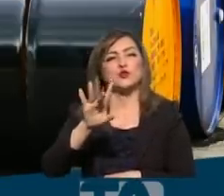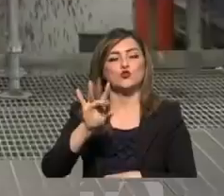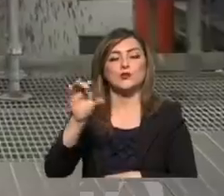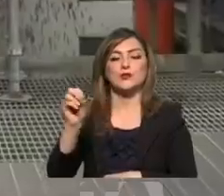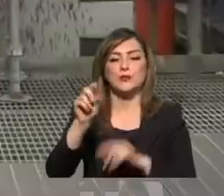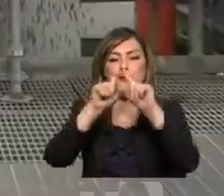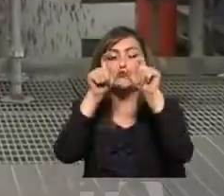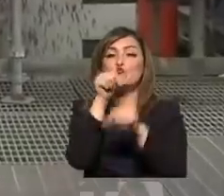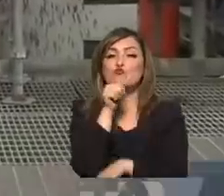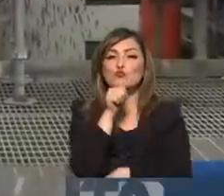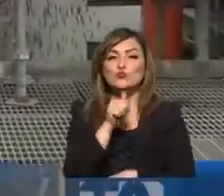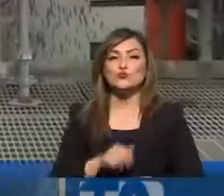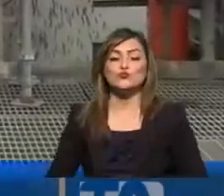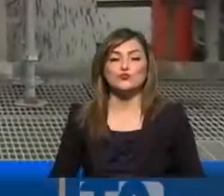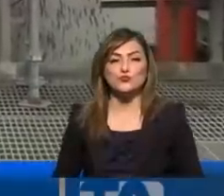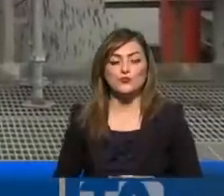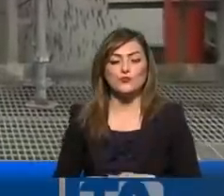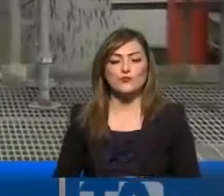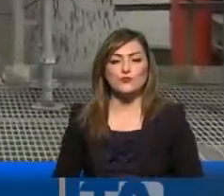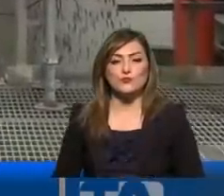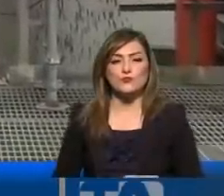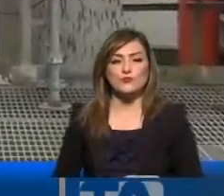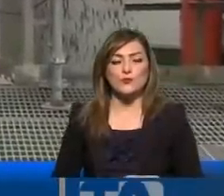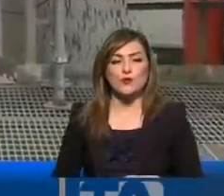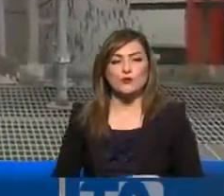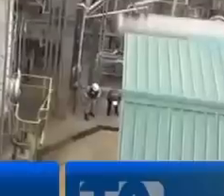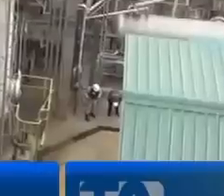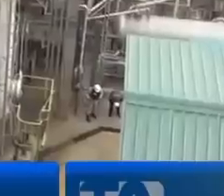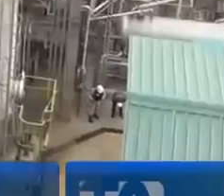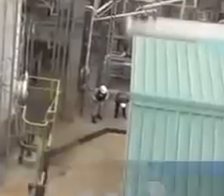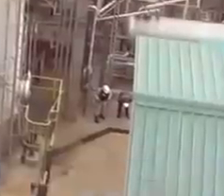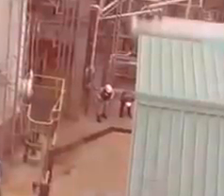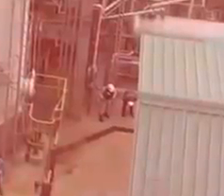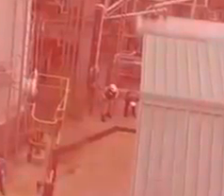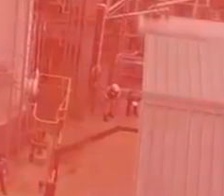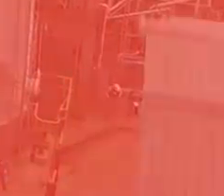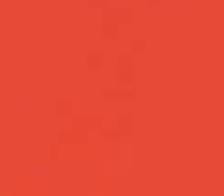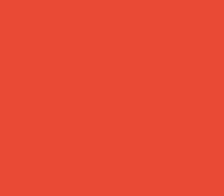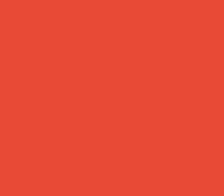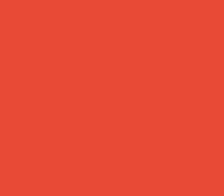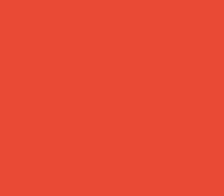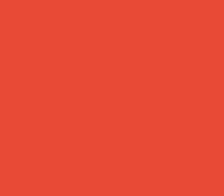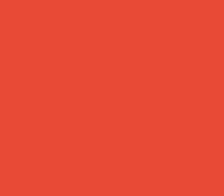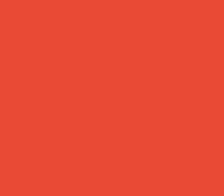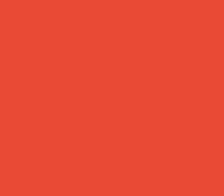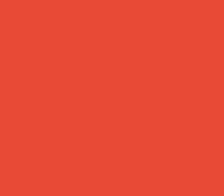privadas. En Quito, Daniela Valencia, 24 horas.